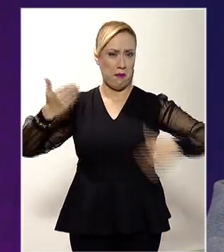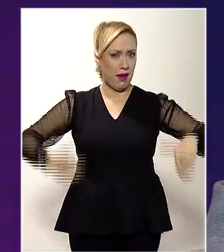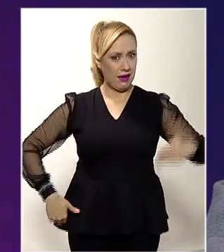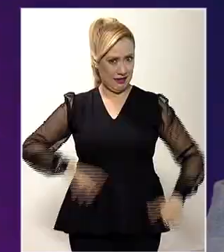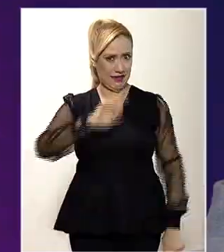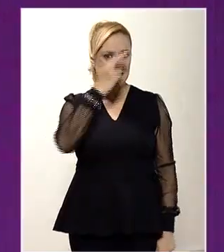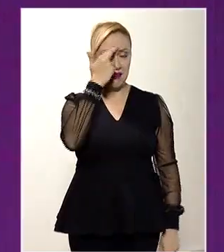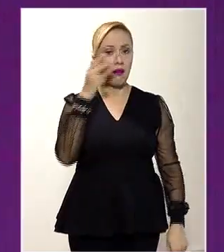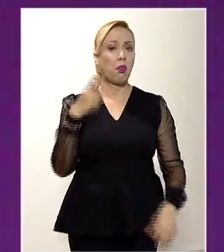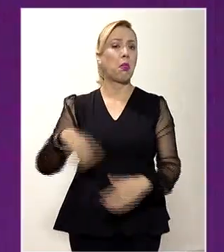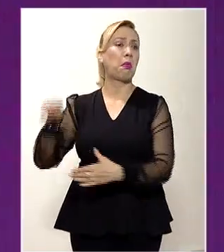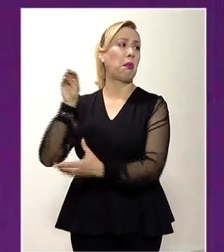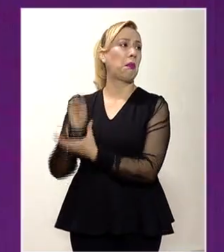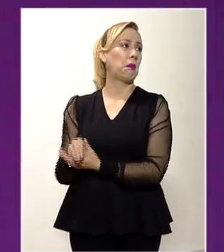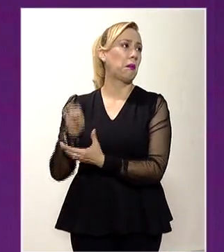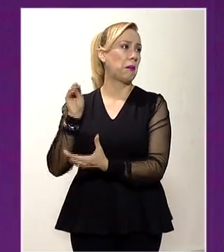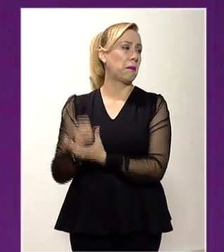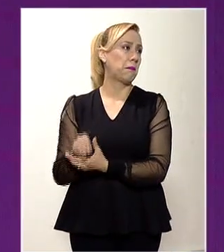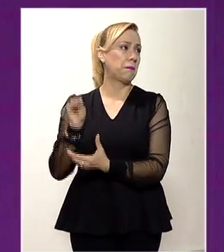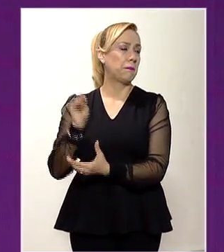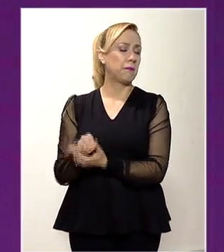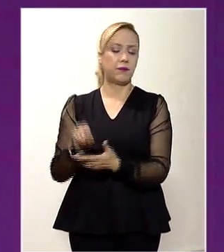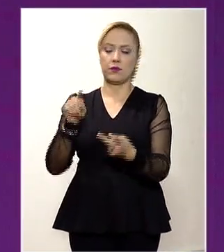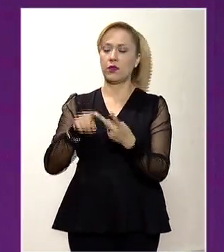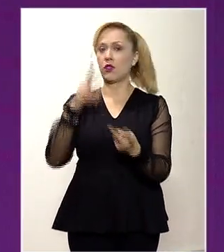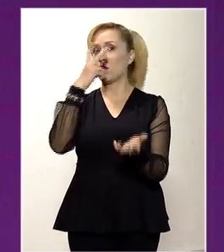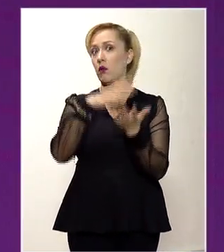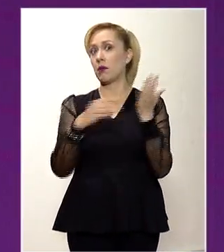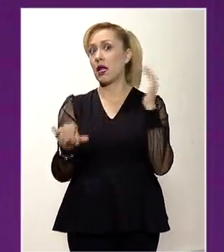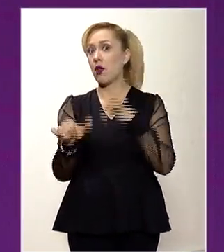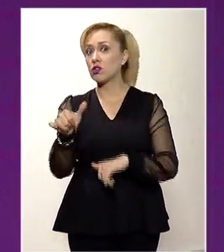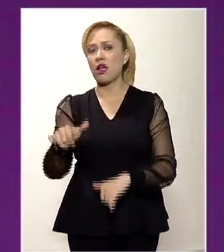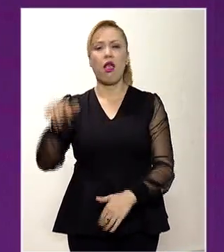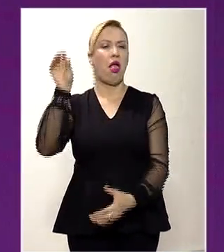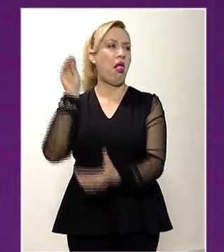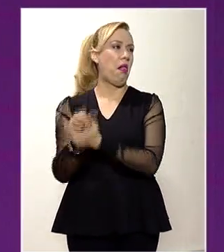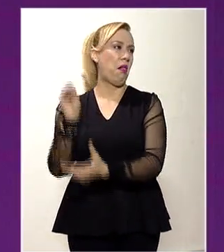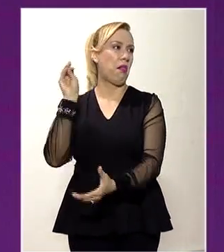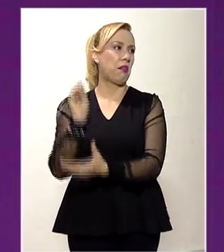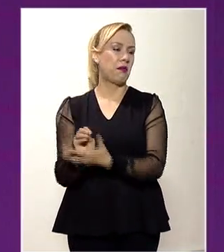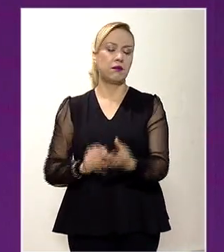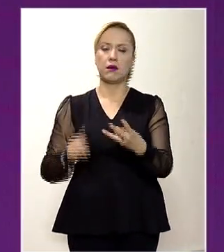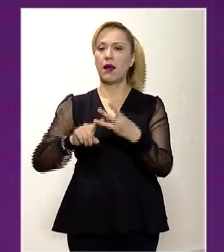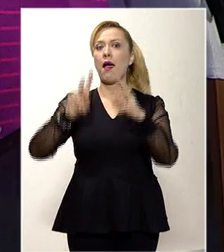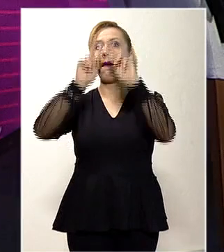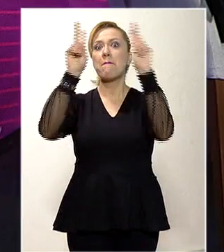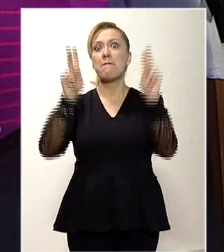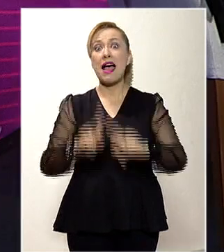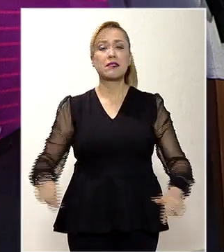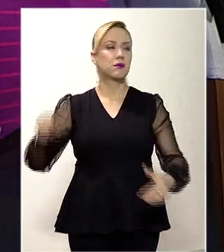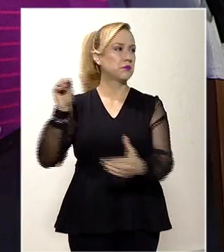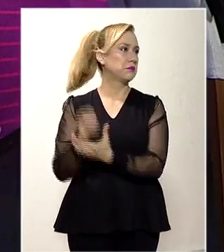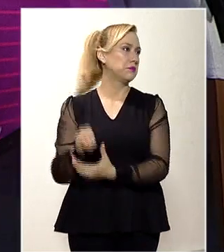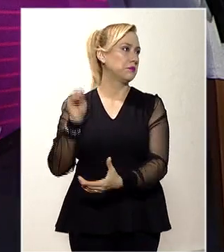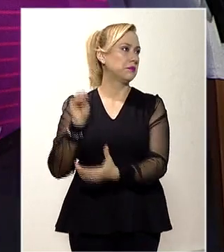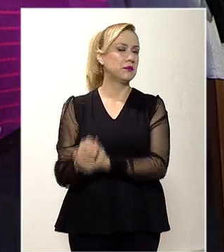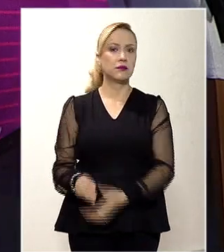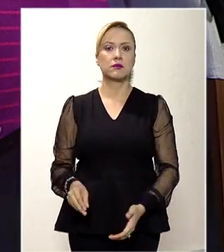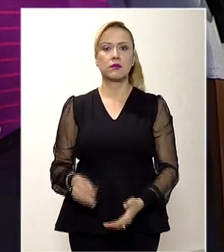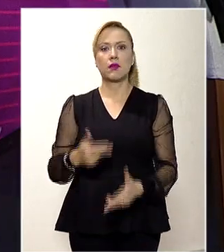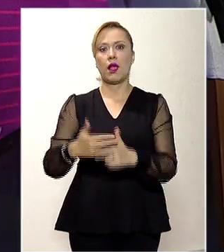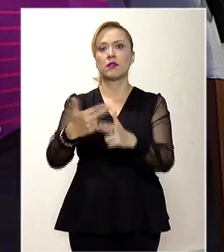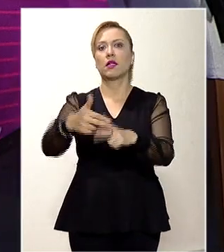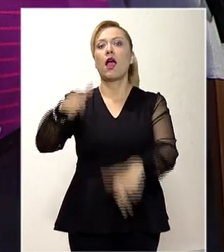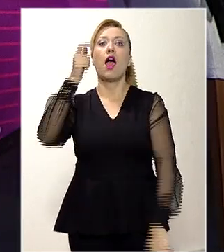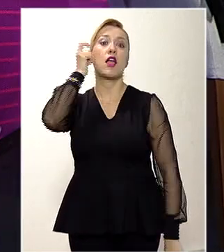hicimos caso. Y luego vino el grupo de trabajo en 2011 y no hicimos caso, ¿no? Y luego vino el Movimiento por la Paz y no hicimos caso. Y luego vino así hasta llegar